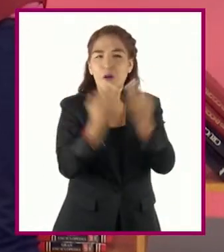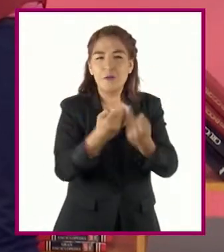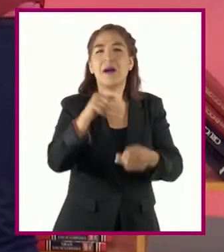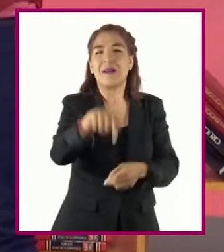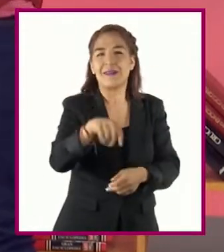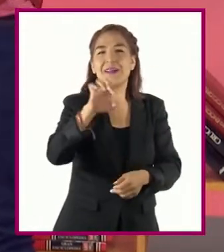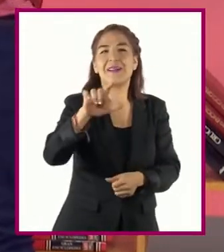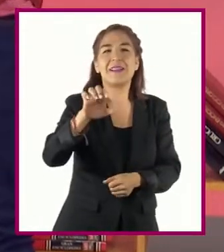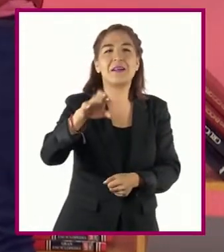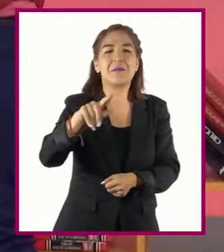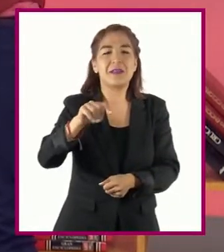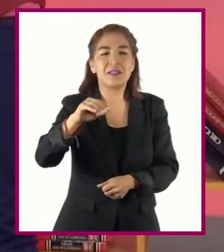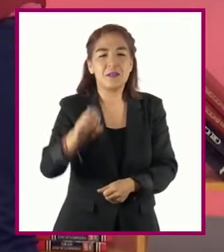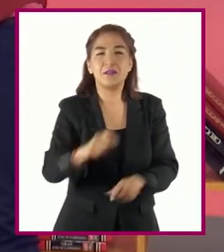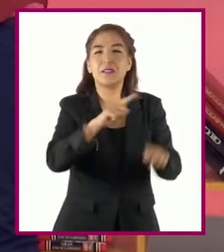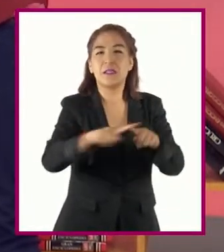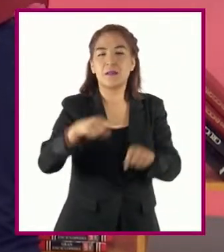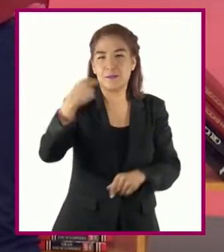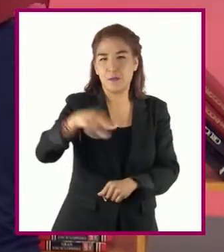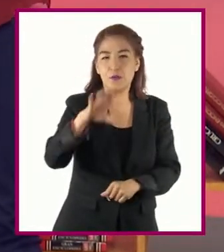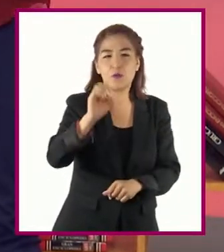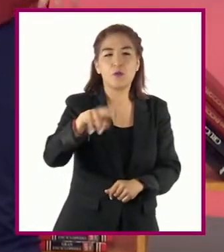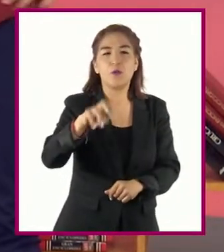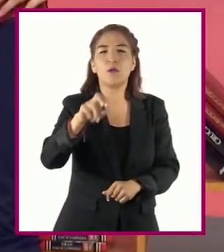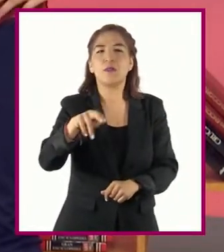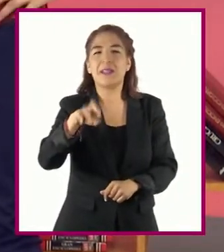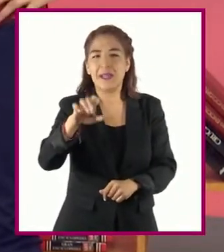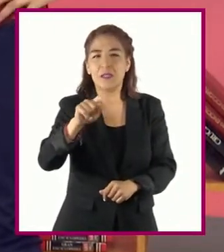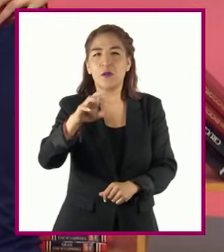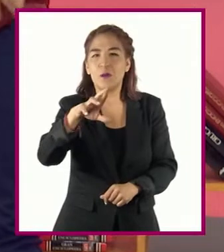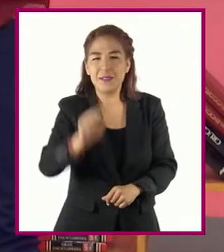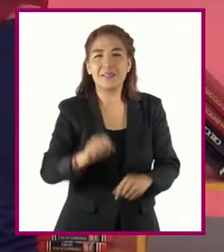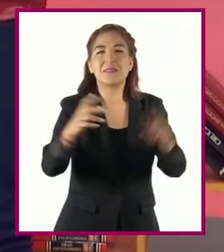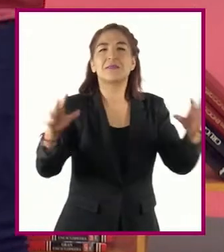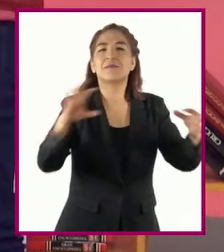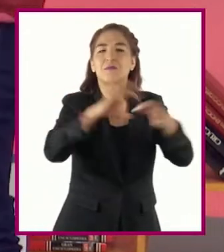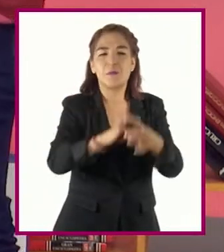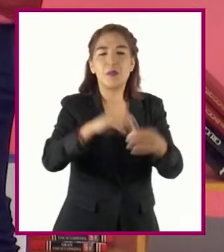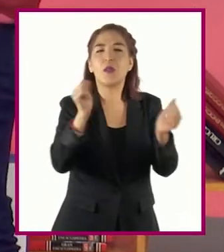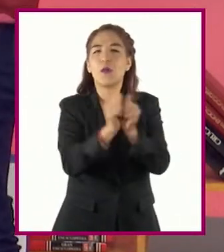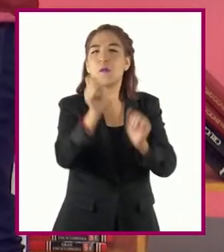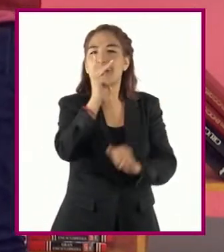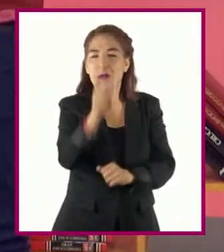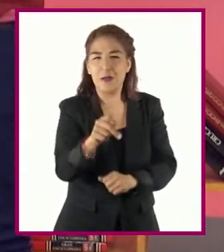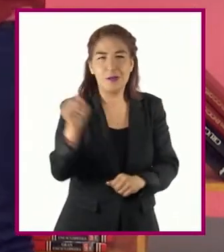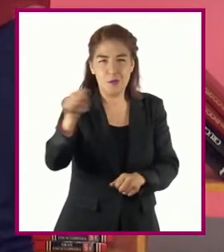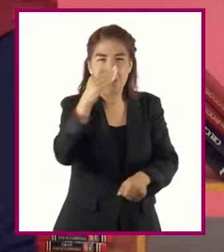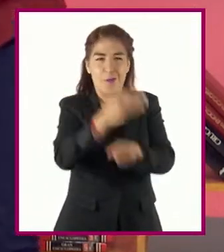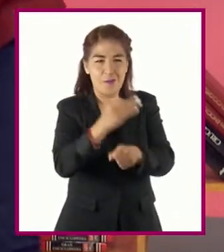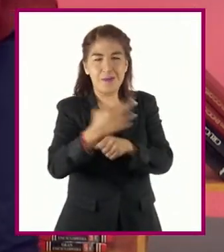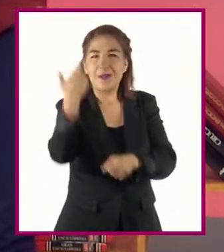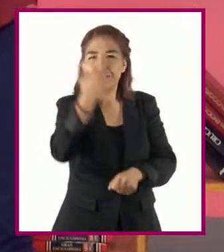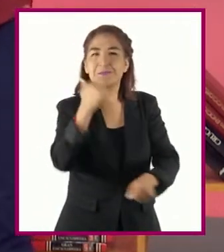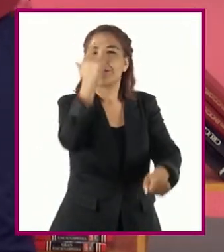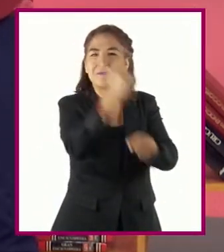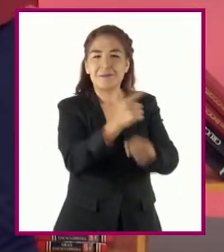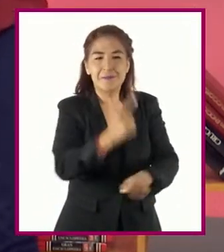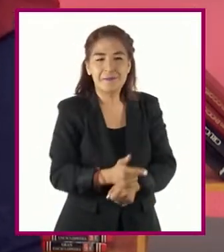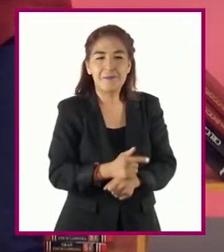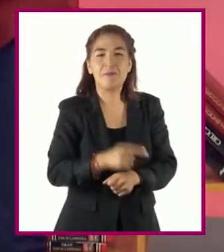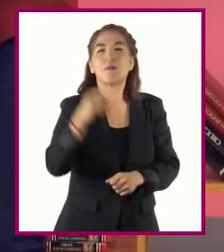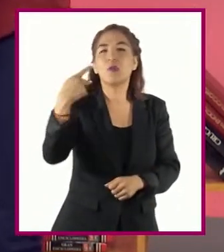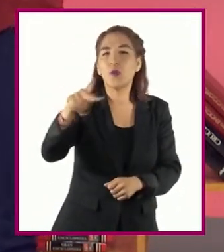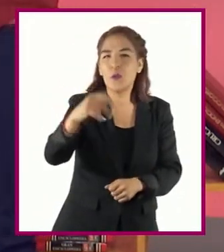elementos que se llaman conectores de contraste. ¿Qué te parece si los identificamos a partir de